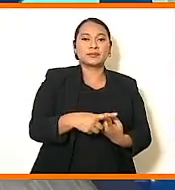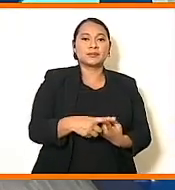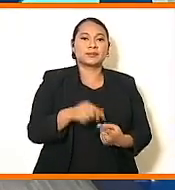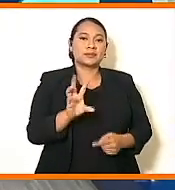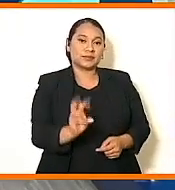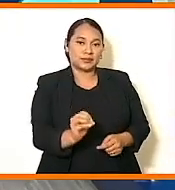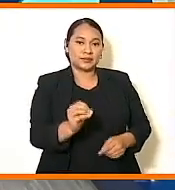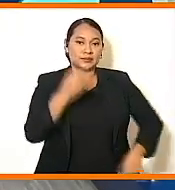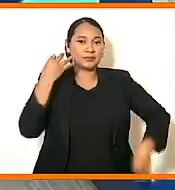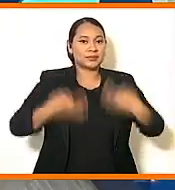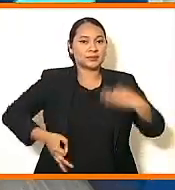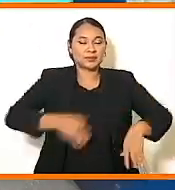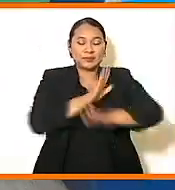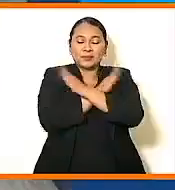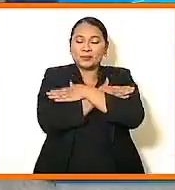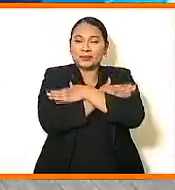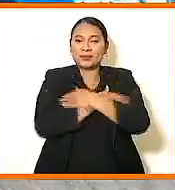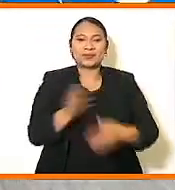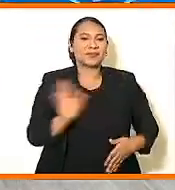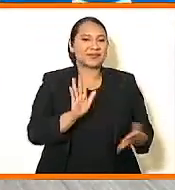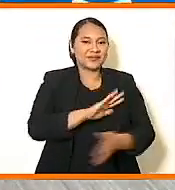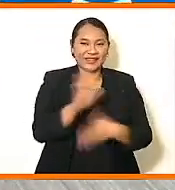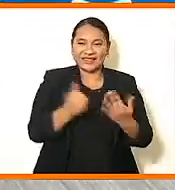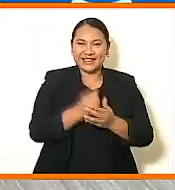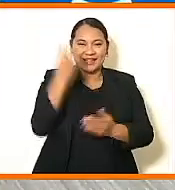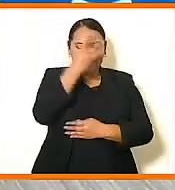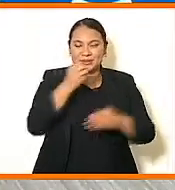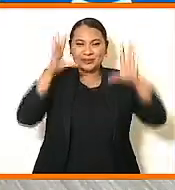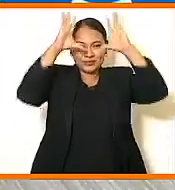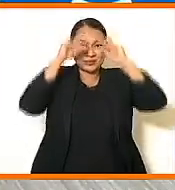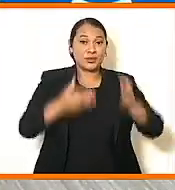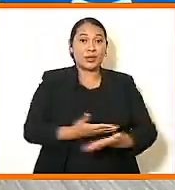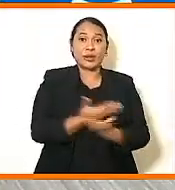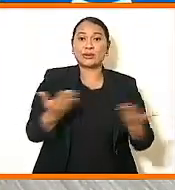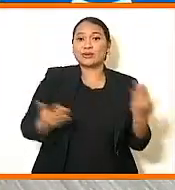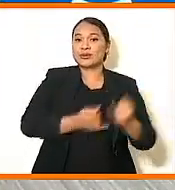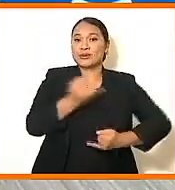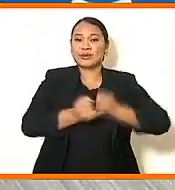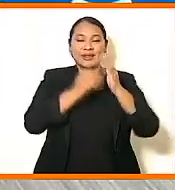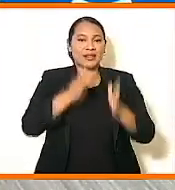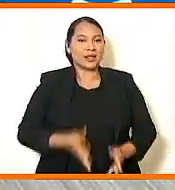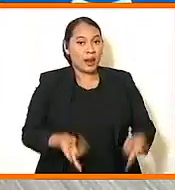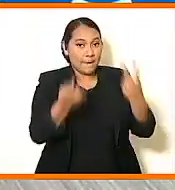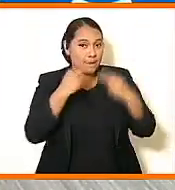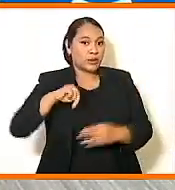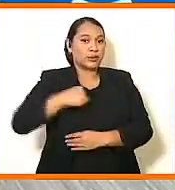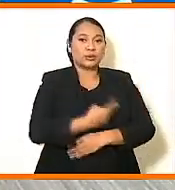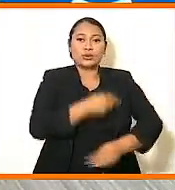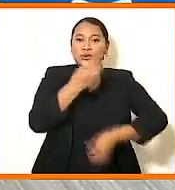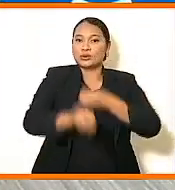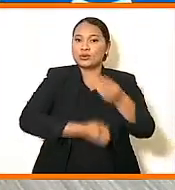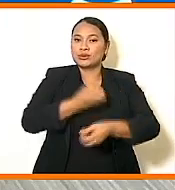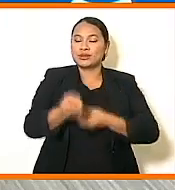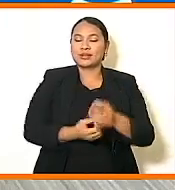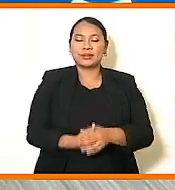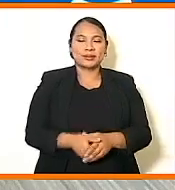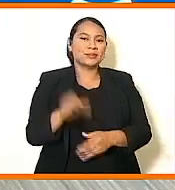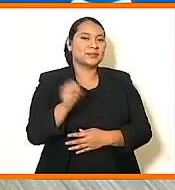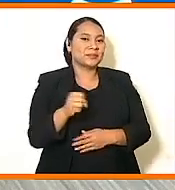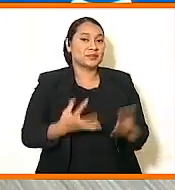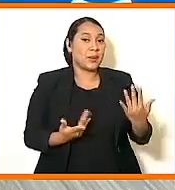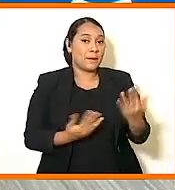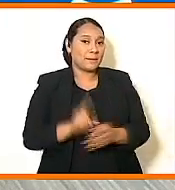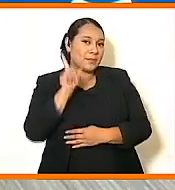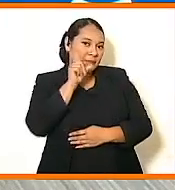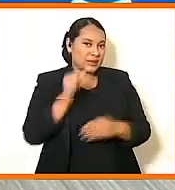0. Felicidades. Nos despedimos deseándoles una linda noche a todos esos jugadores que han sintonizado nuestro sorteo. Así es, y los esperamos